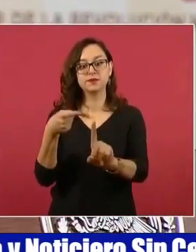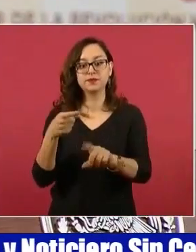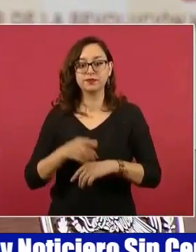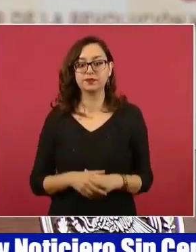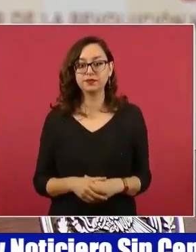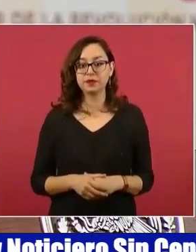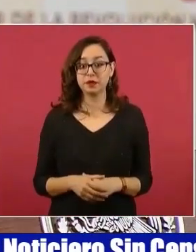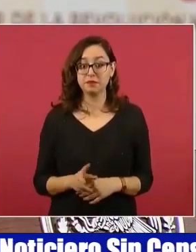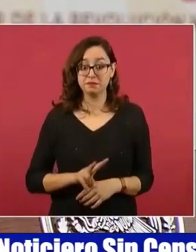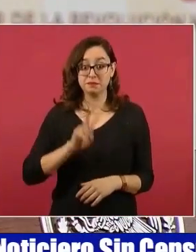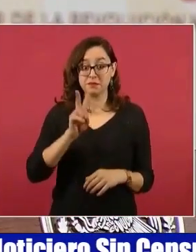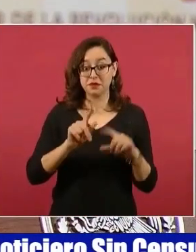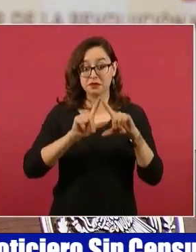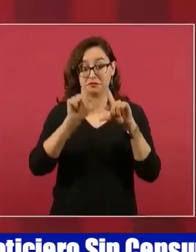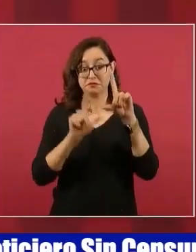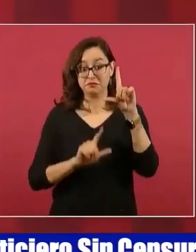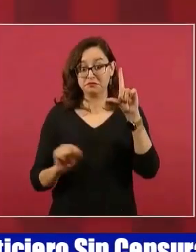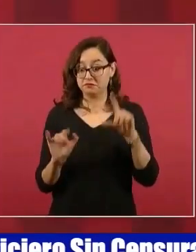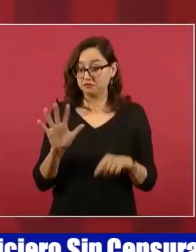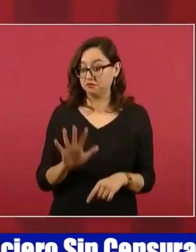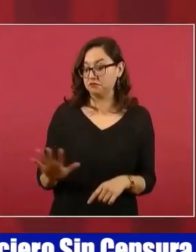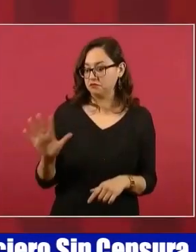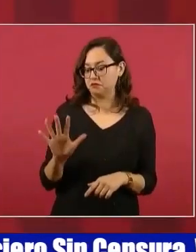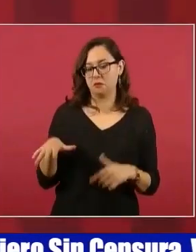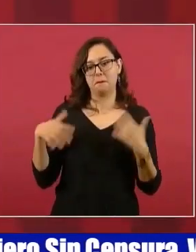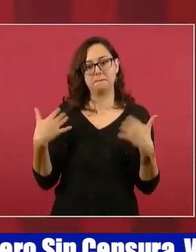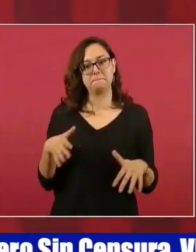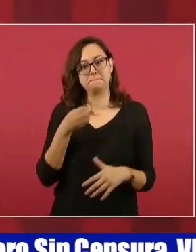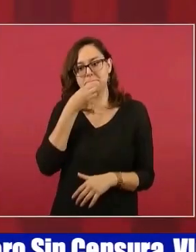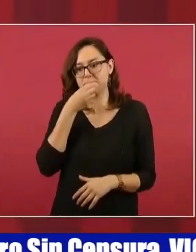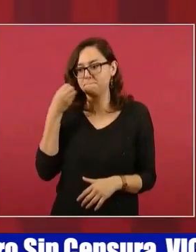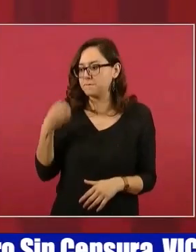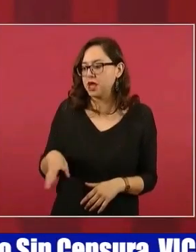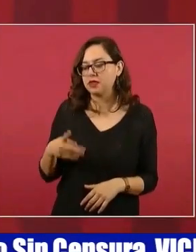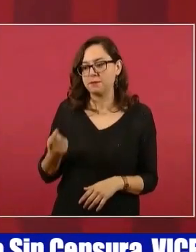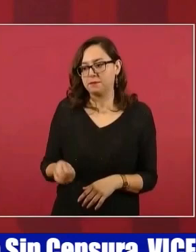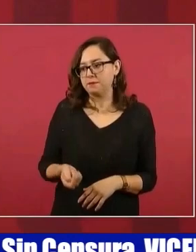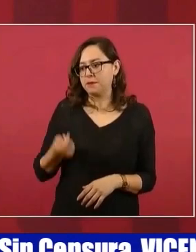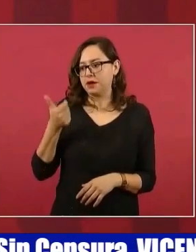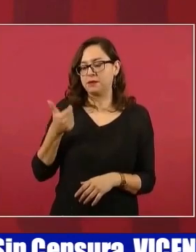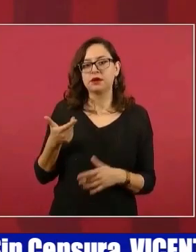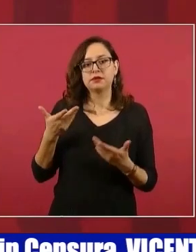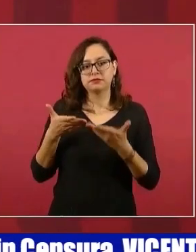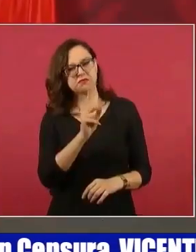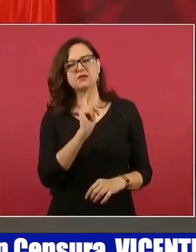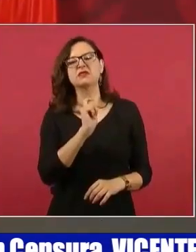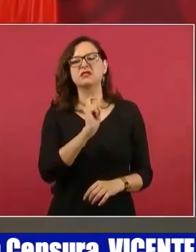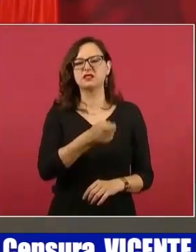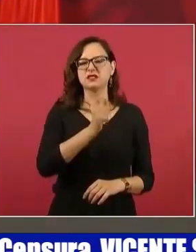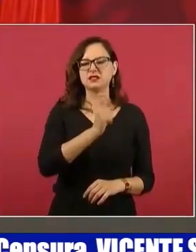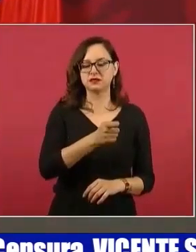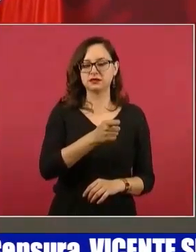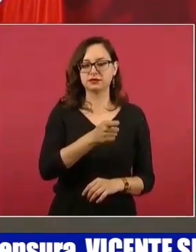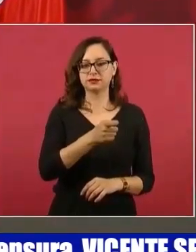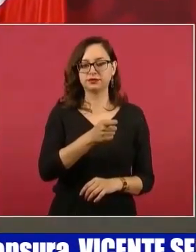regrese a enfrentar las acusaciones, que pues, basta con que él pues simple y sencillamente